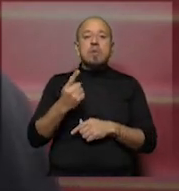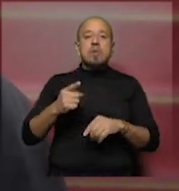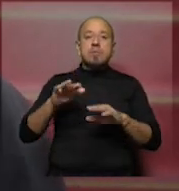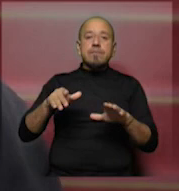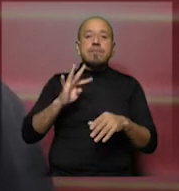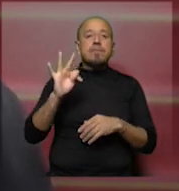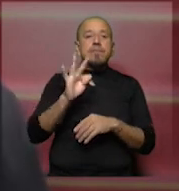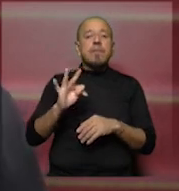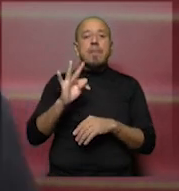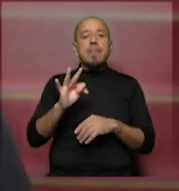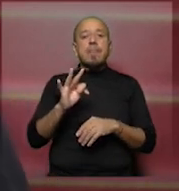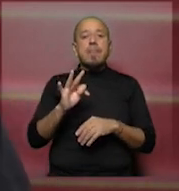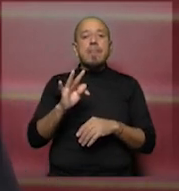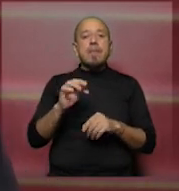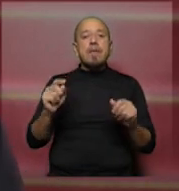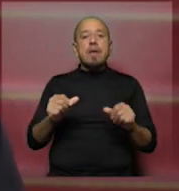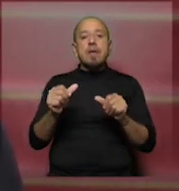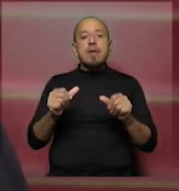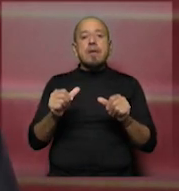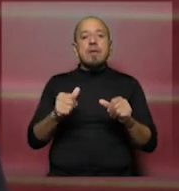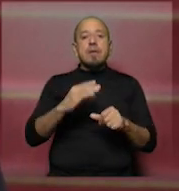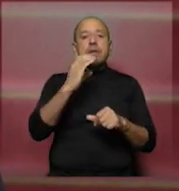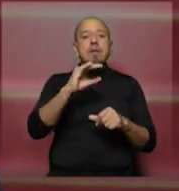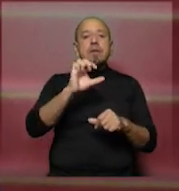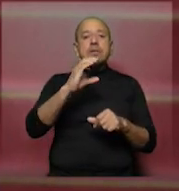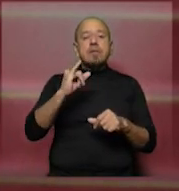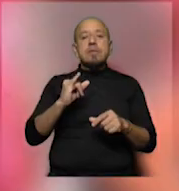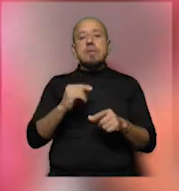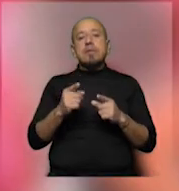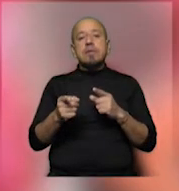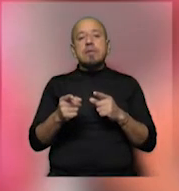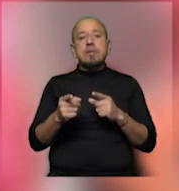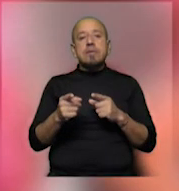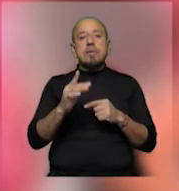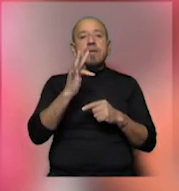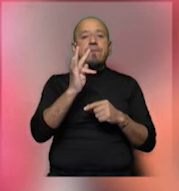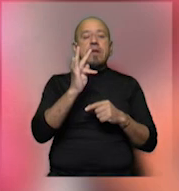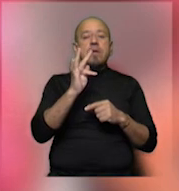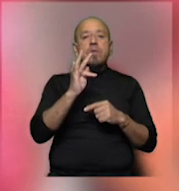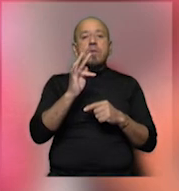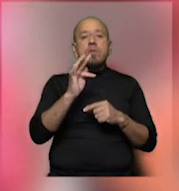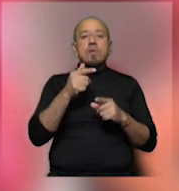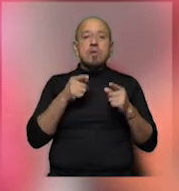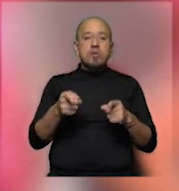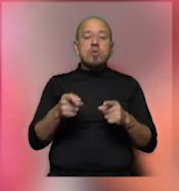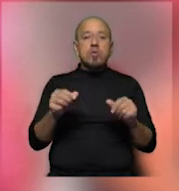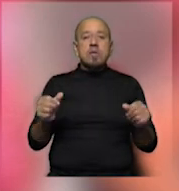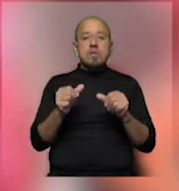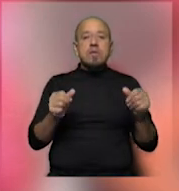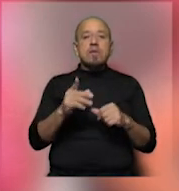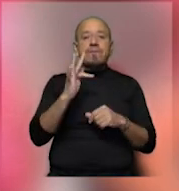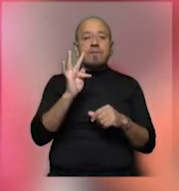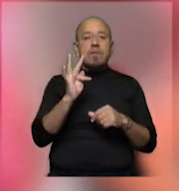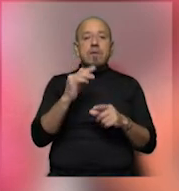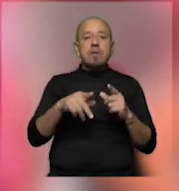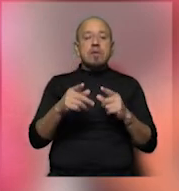un taller que lo va a dictar Ceci Echever y Franco Cames, que ellos son flamencos, el guitarrista